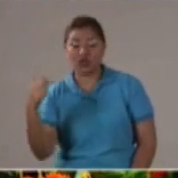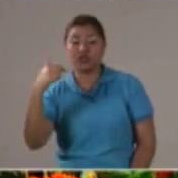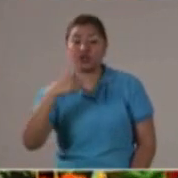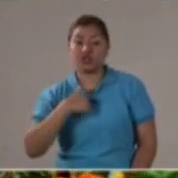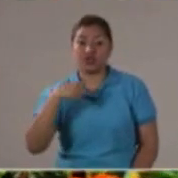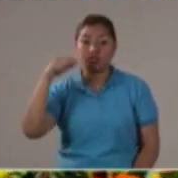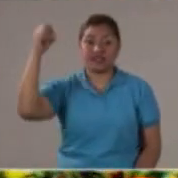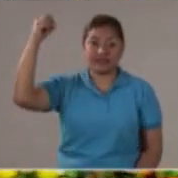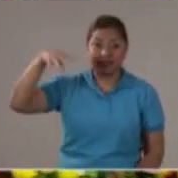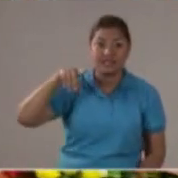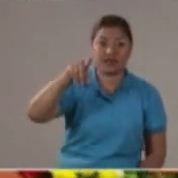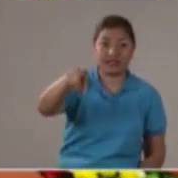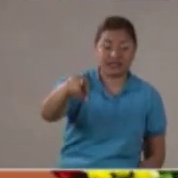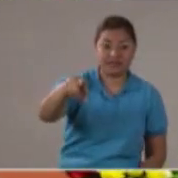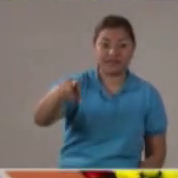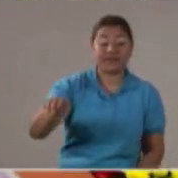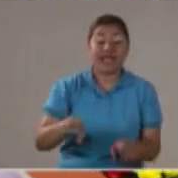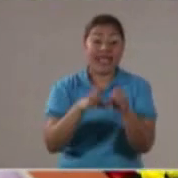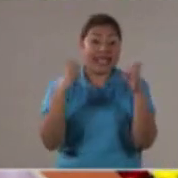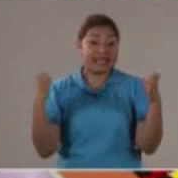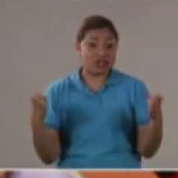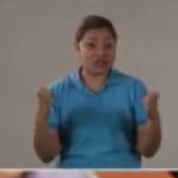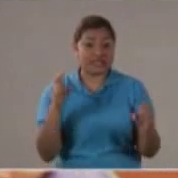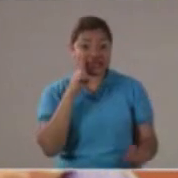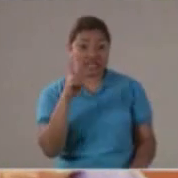lo ponemos desde el punto de vista